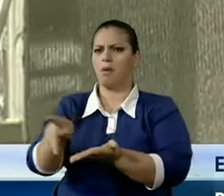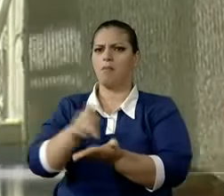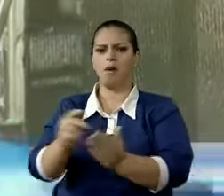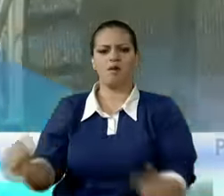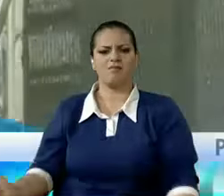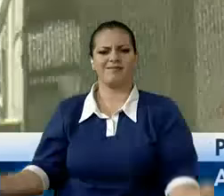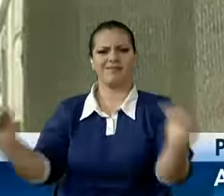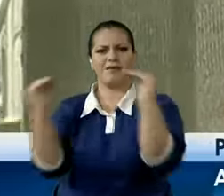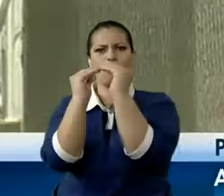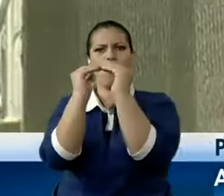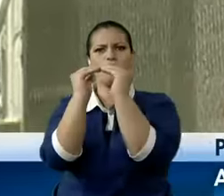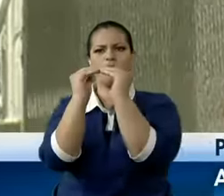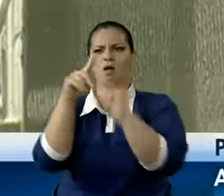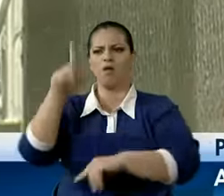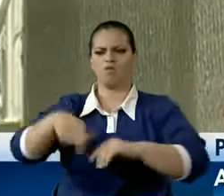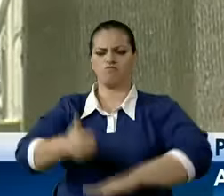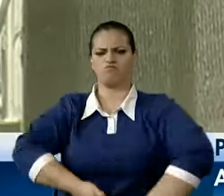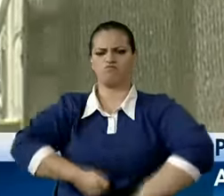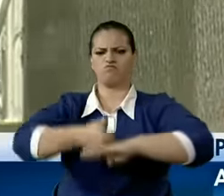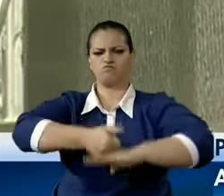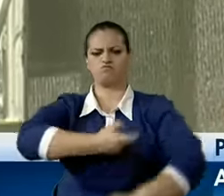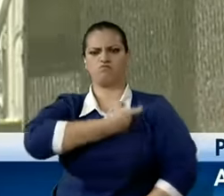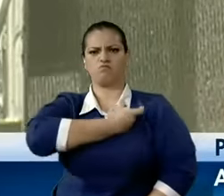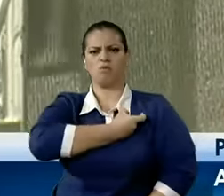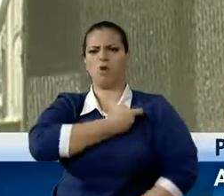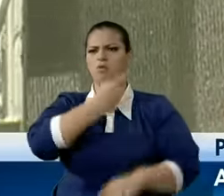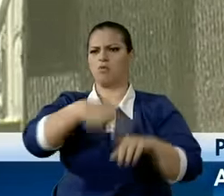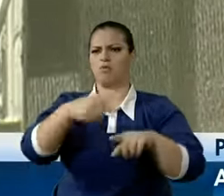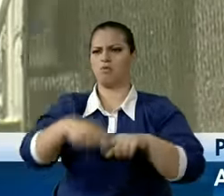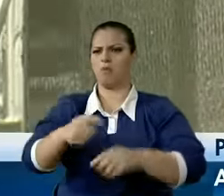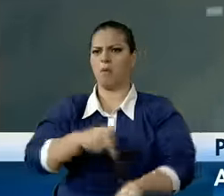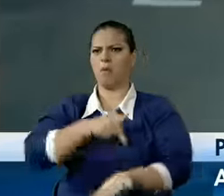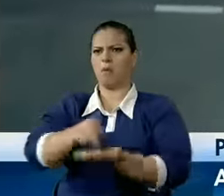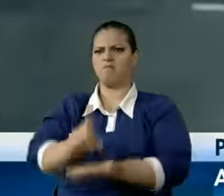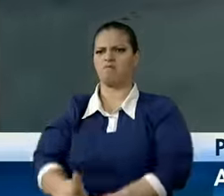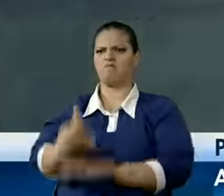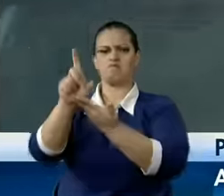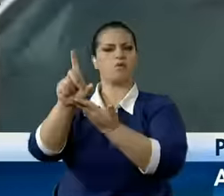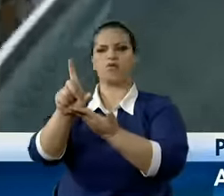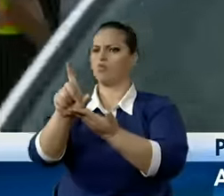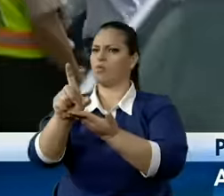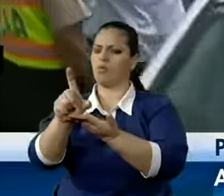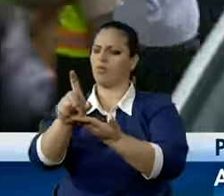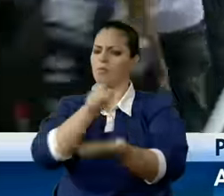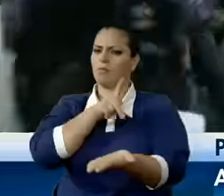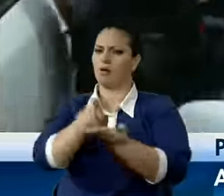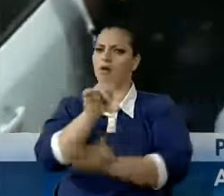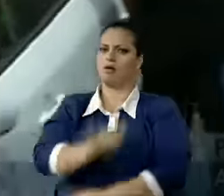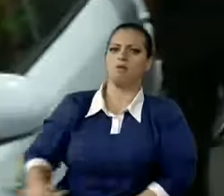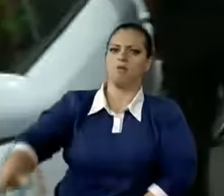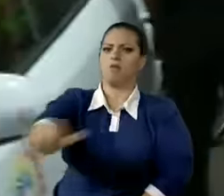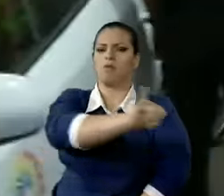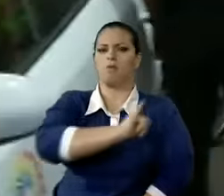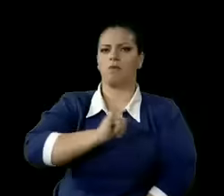así sea del más alto general, del más alto coronel, del más alto oficial. Informó Jorge Escobar.